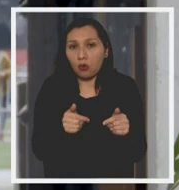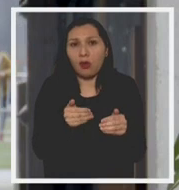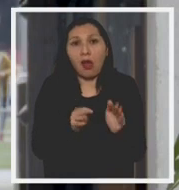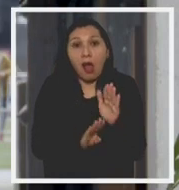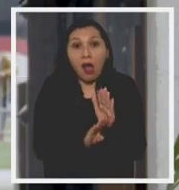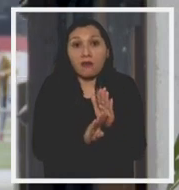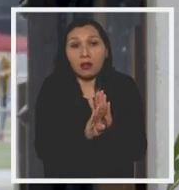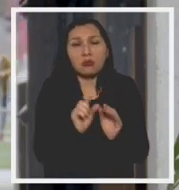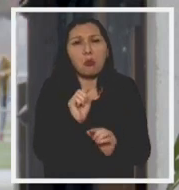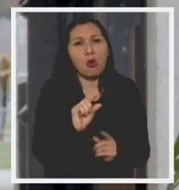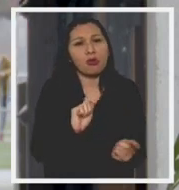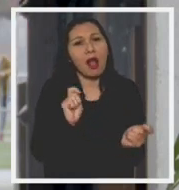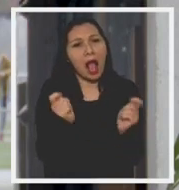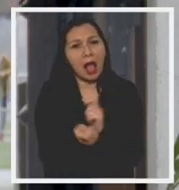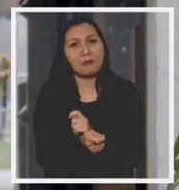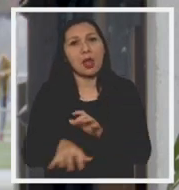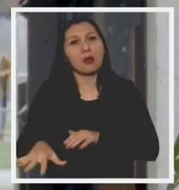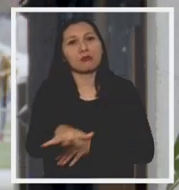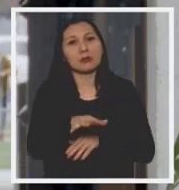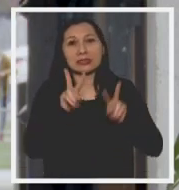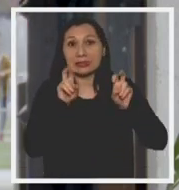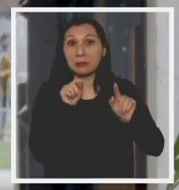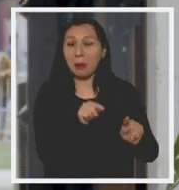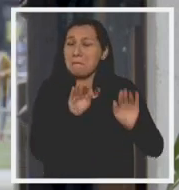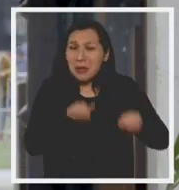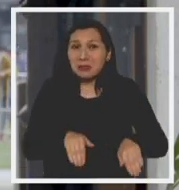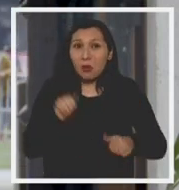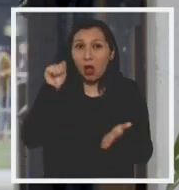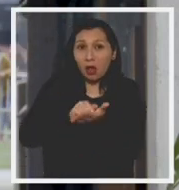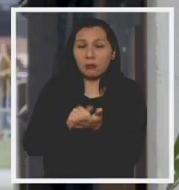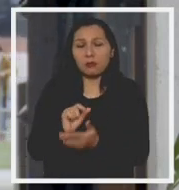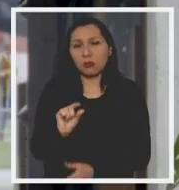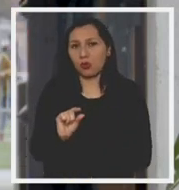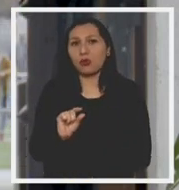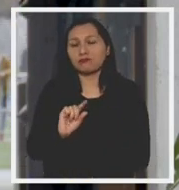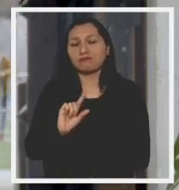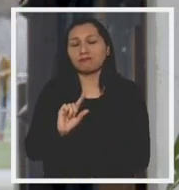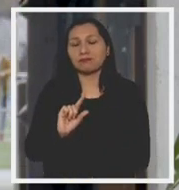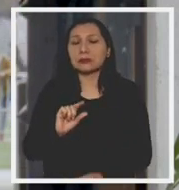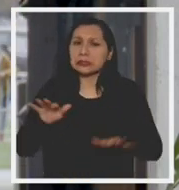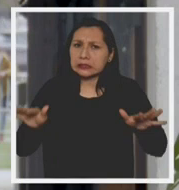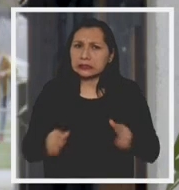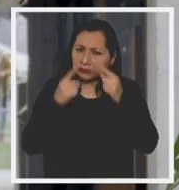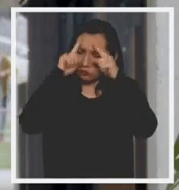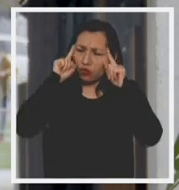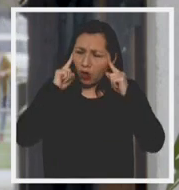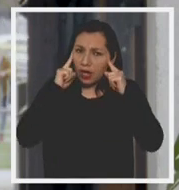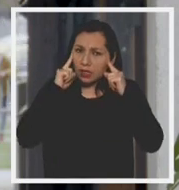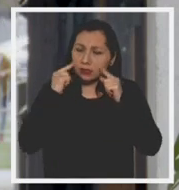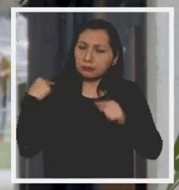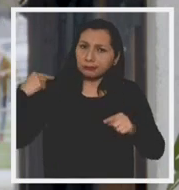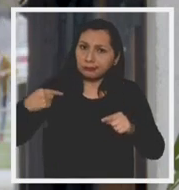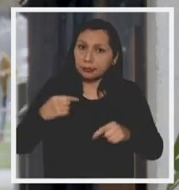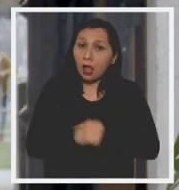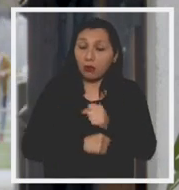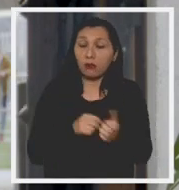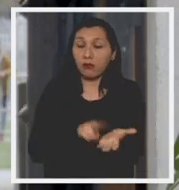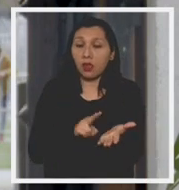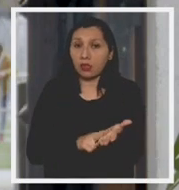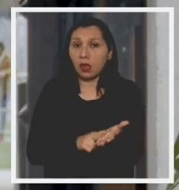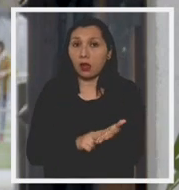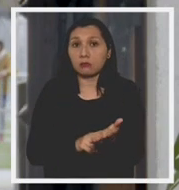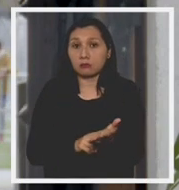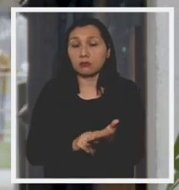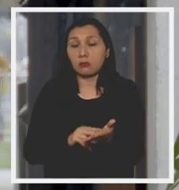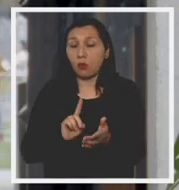avanzado poco en cambiar las cosas en este plano. Ha habido esfuerzos durante todos estos años, sin lugar a dudas, no